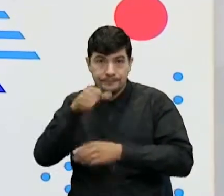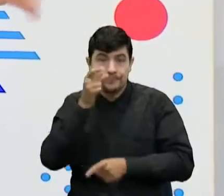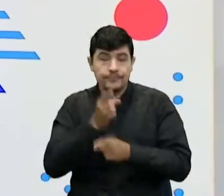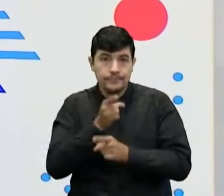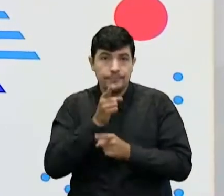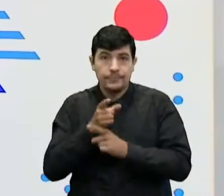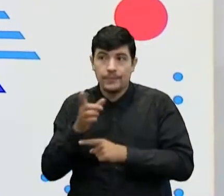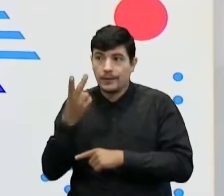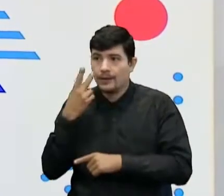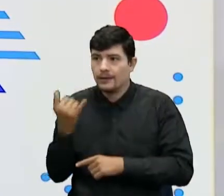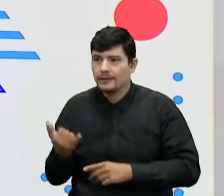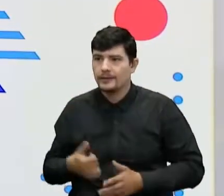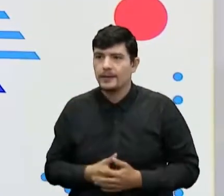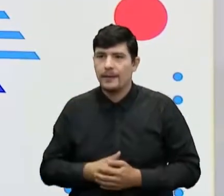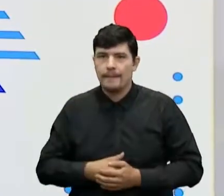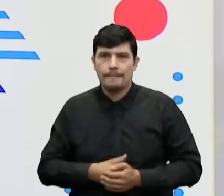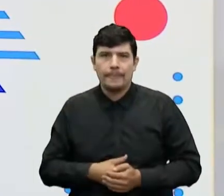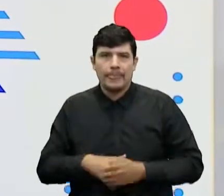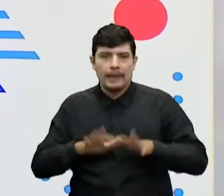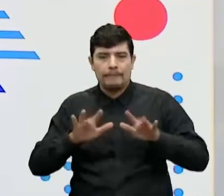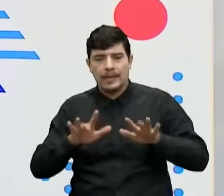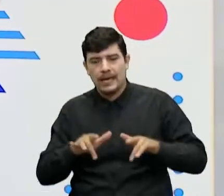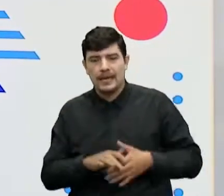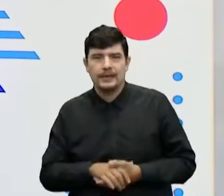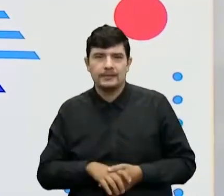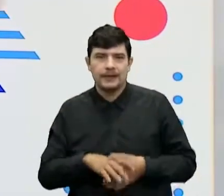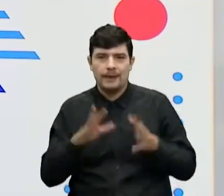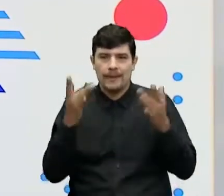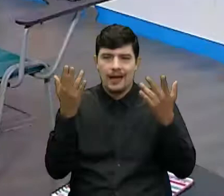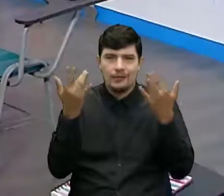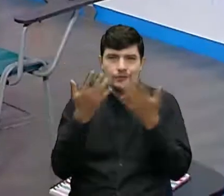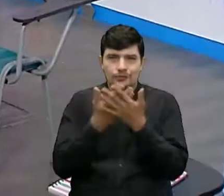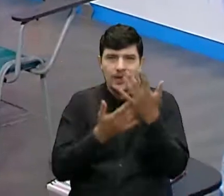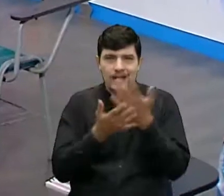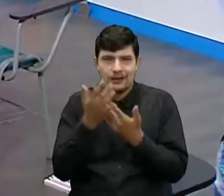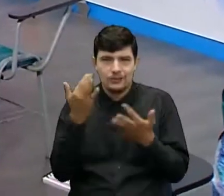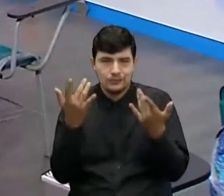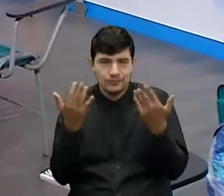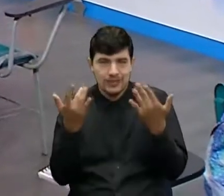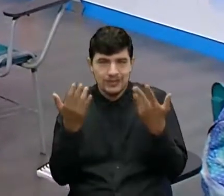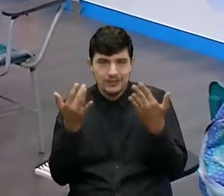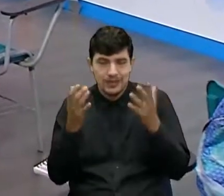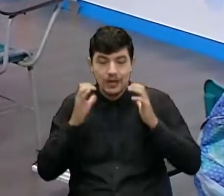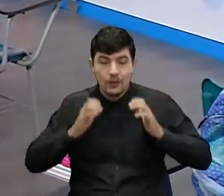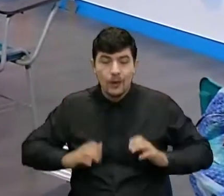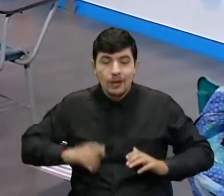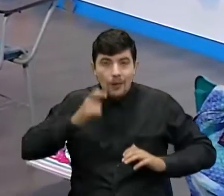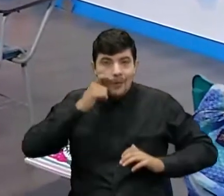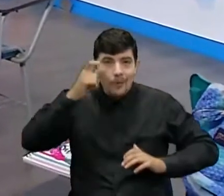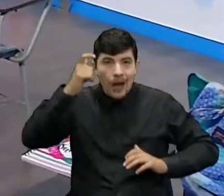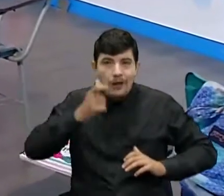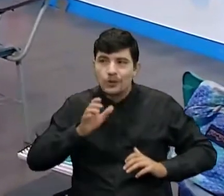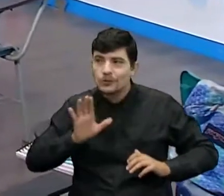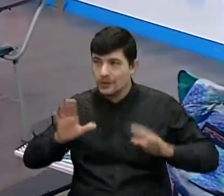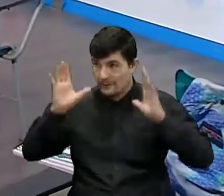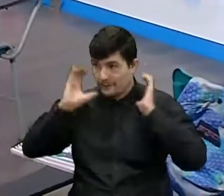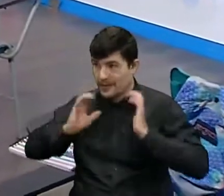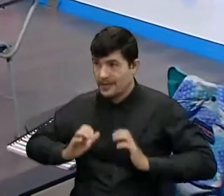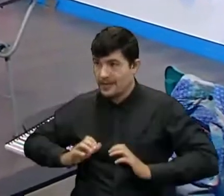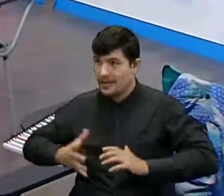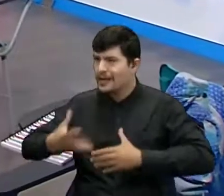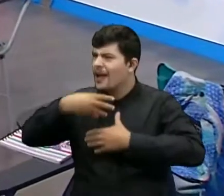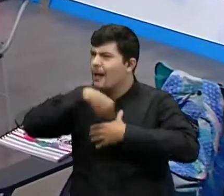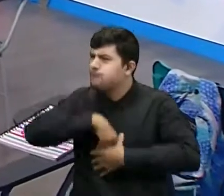Tiene pies Tiene manos ¿Cierto? Este en el caso Del cuerpo humano Sí De lo físico Y lo